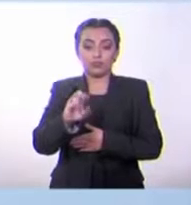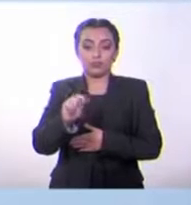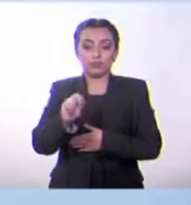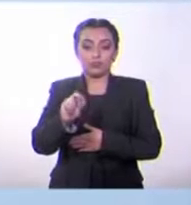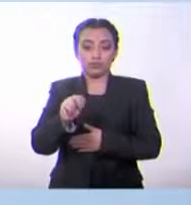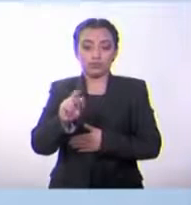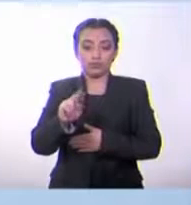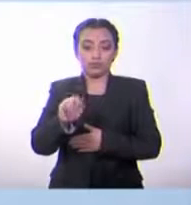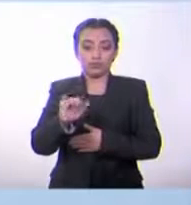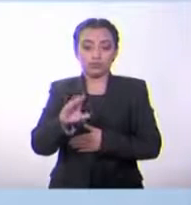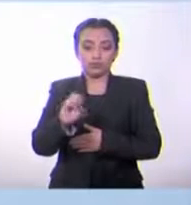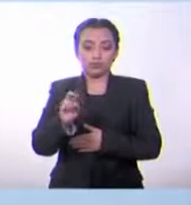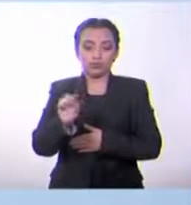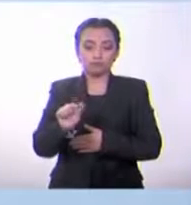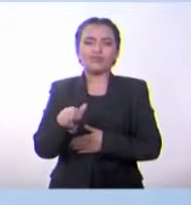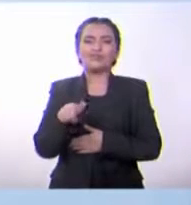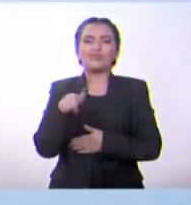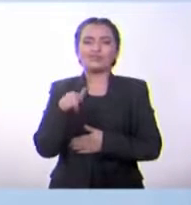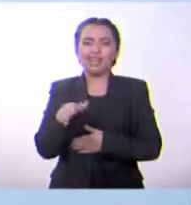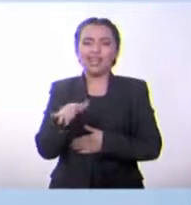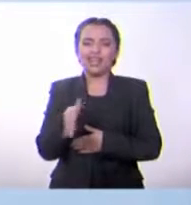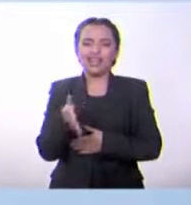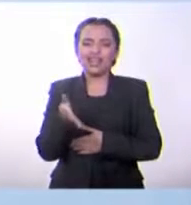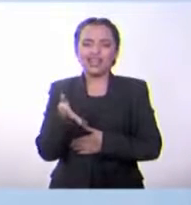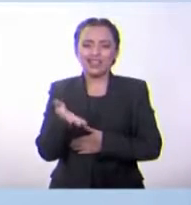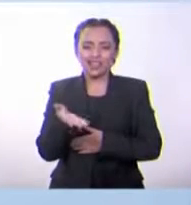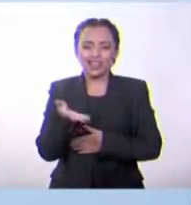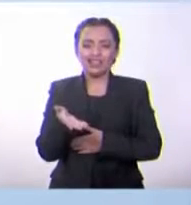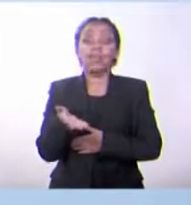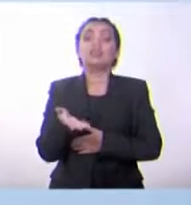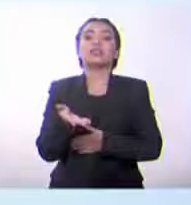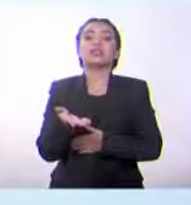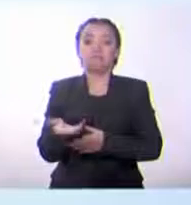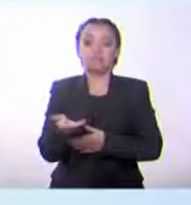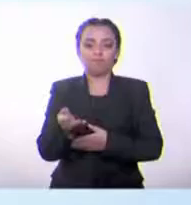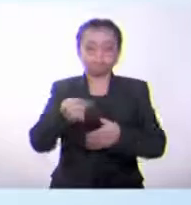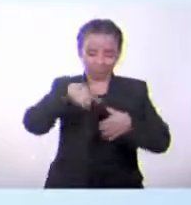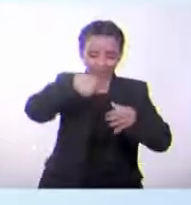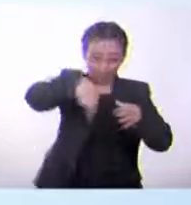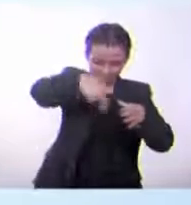que se encuentra presente en una determinada cantidad de solvente.